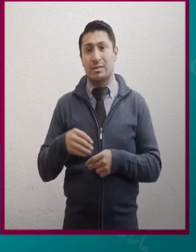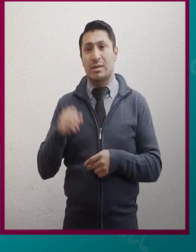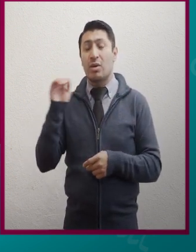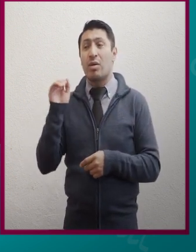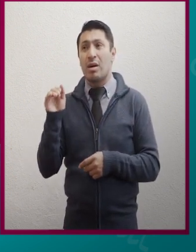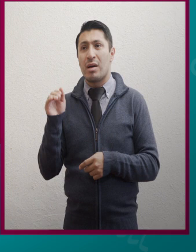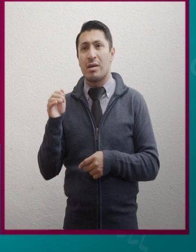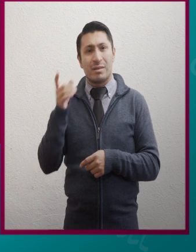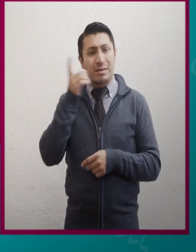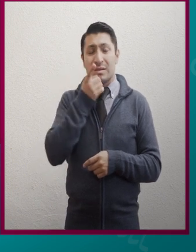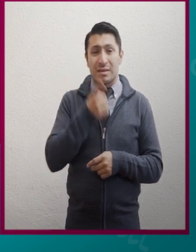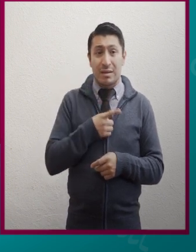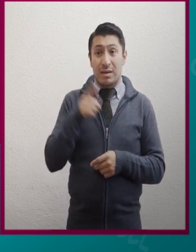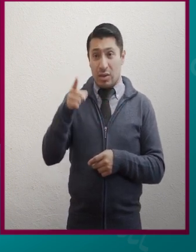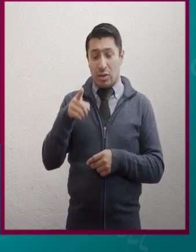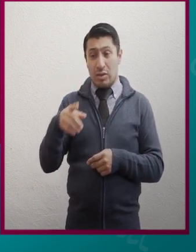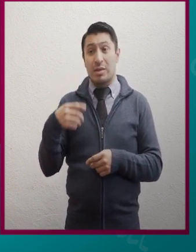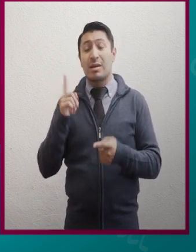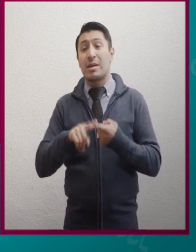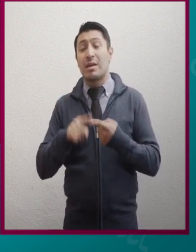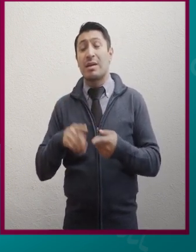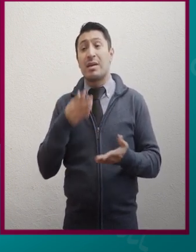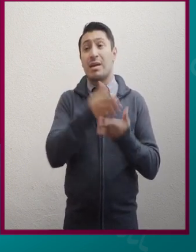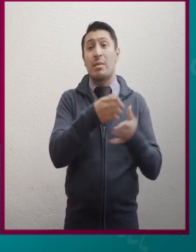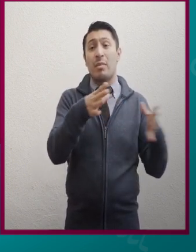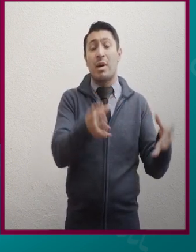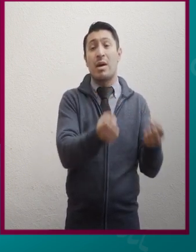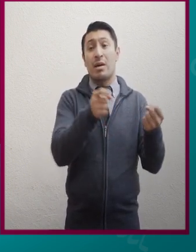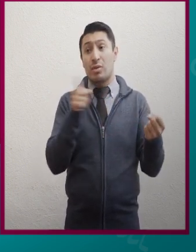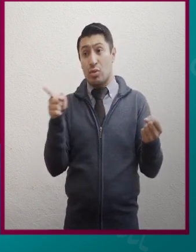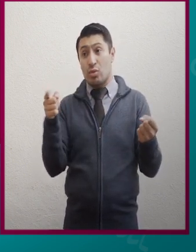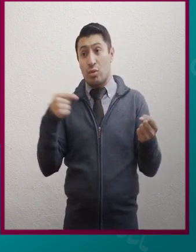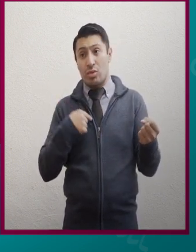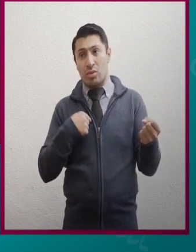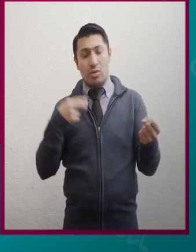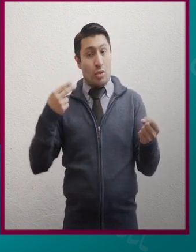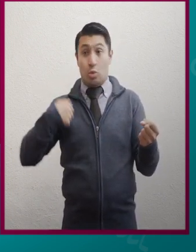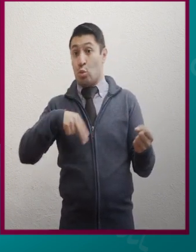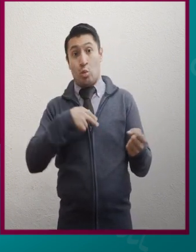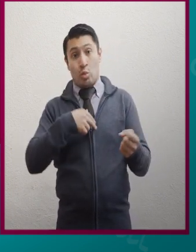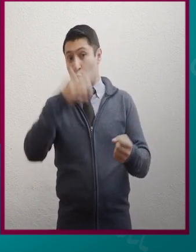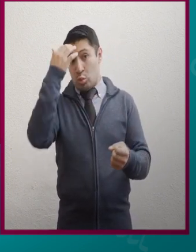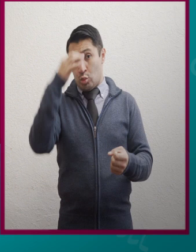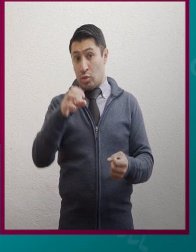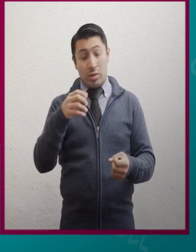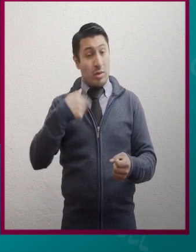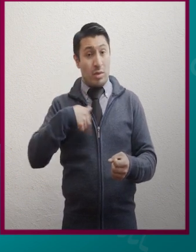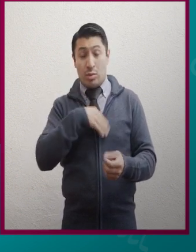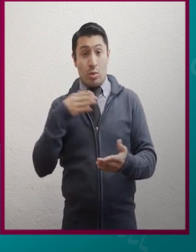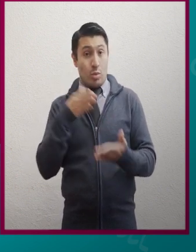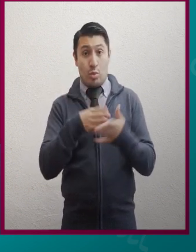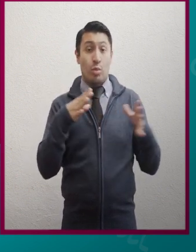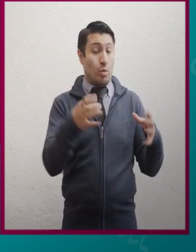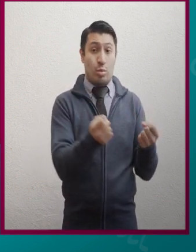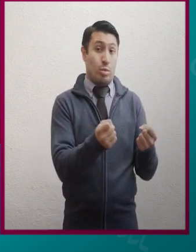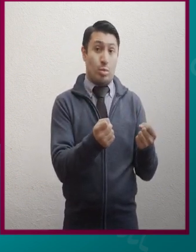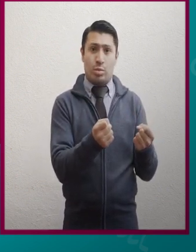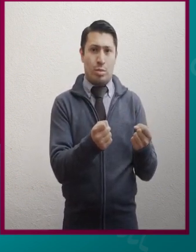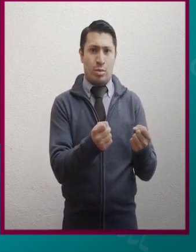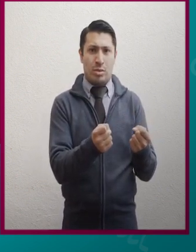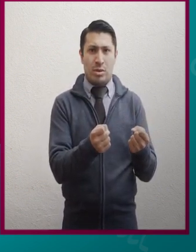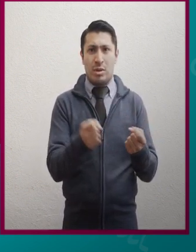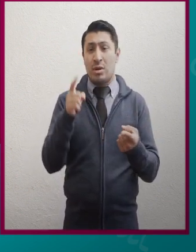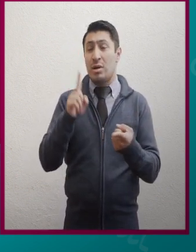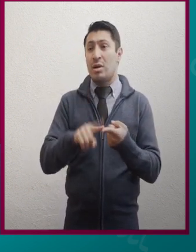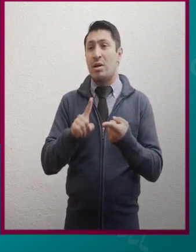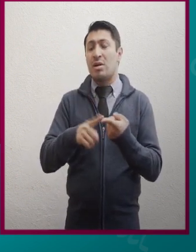yo? Nosotros no tenemos conocimiento de que lo tengamos que recoger nosotros. Salvamento Las Palmas, Salvamar Mencaninán,